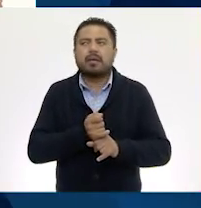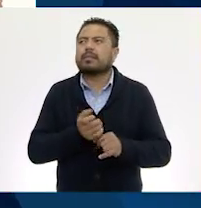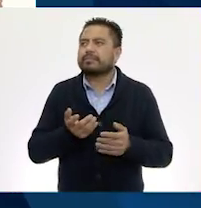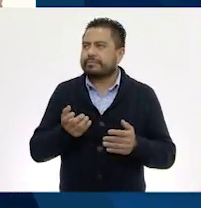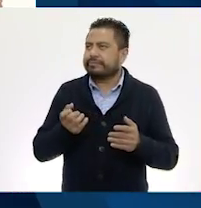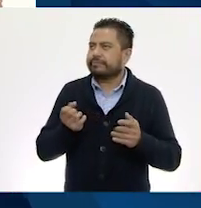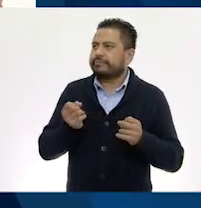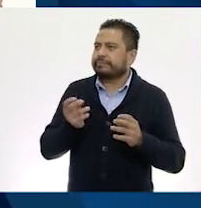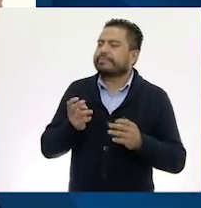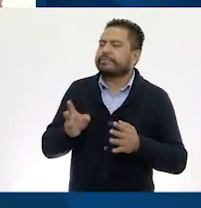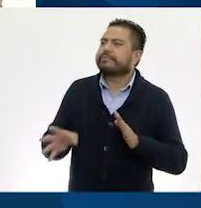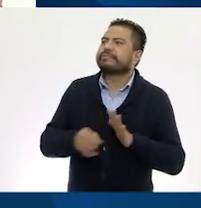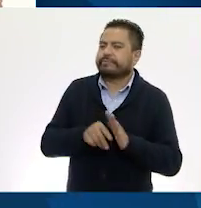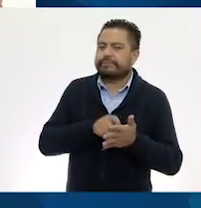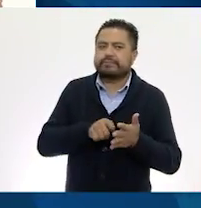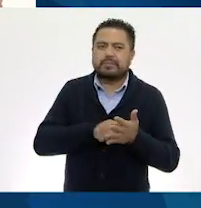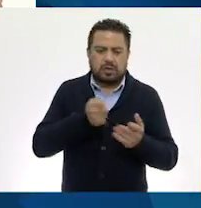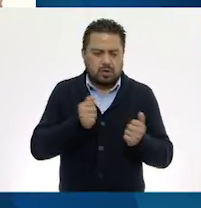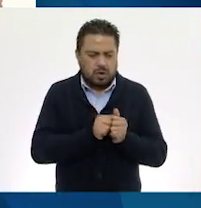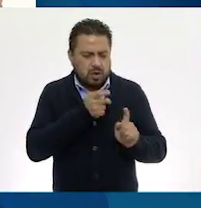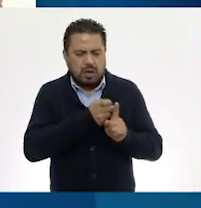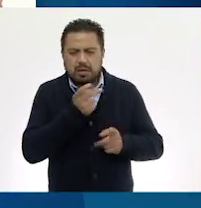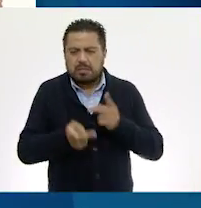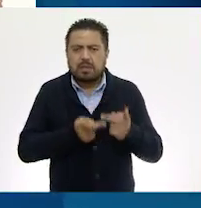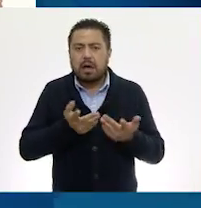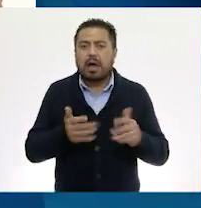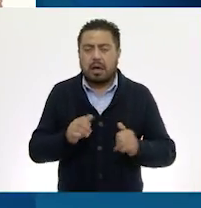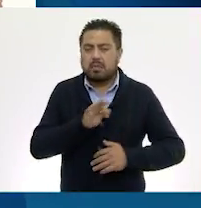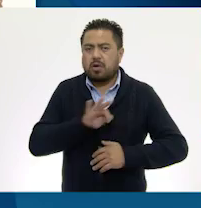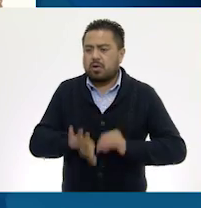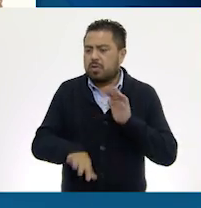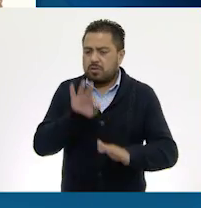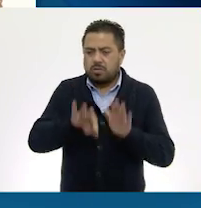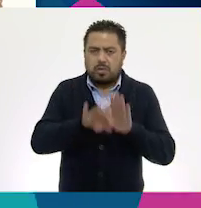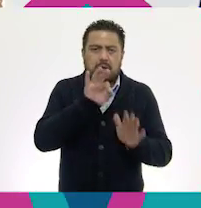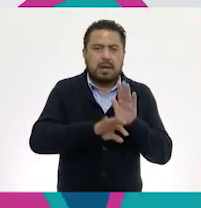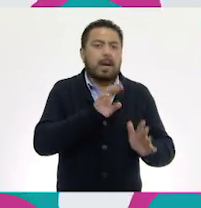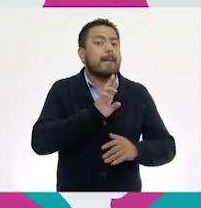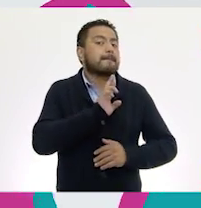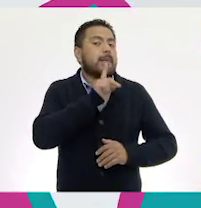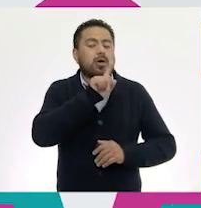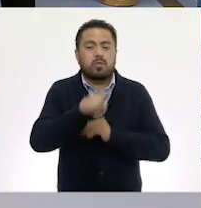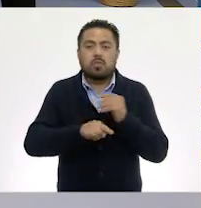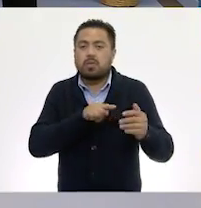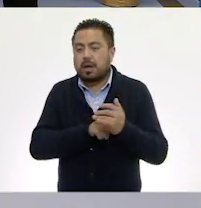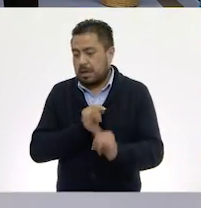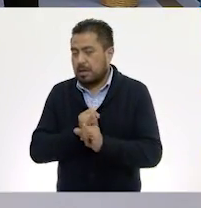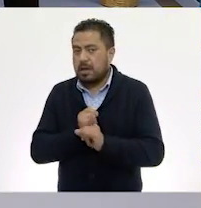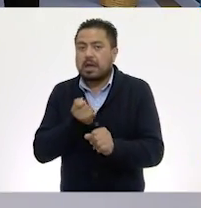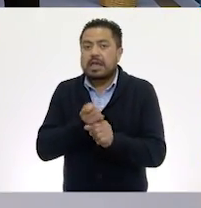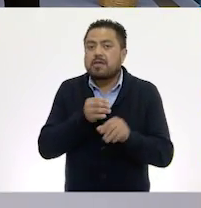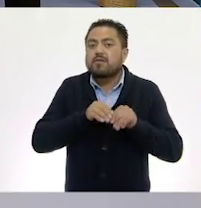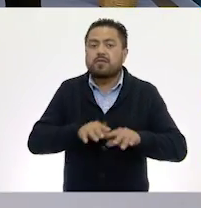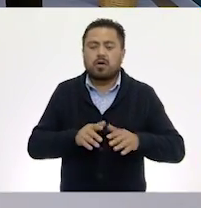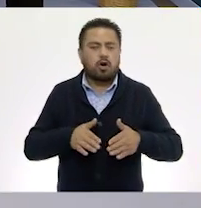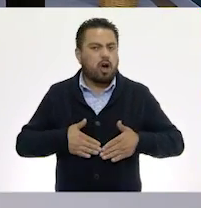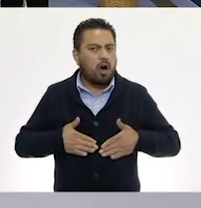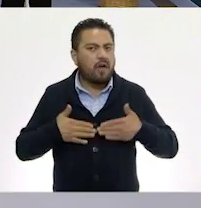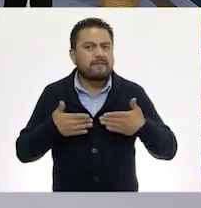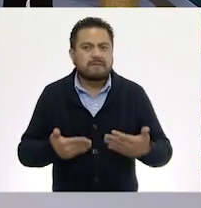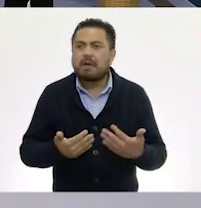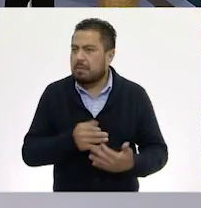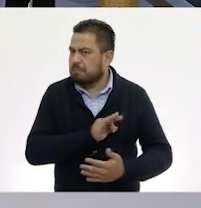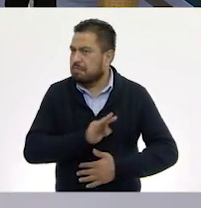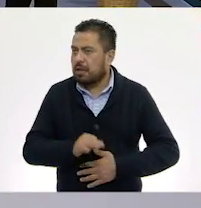tengo. Y con estas preguntas ya podré elegir el mejor sitio de Internet con información